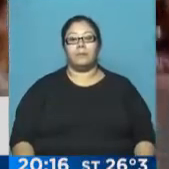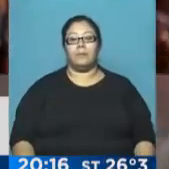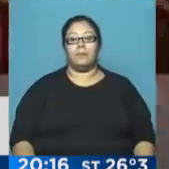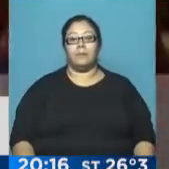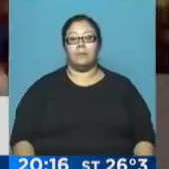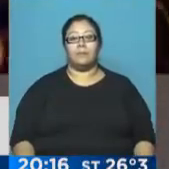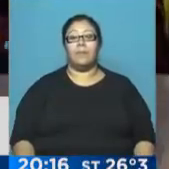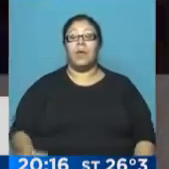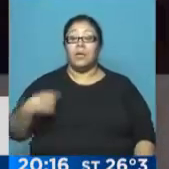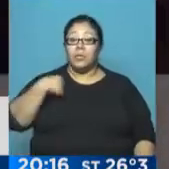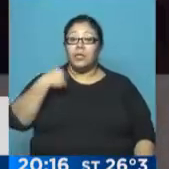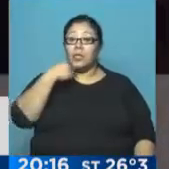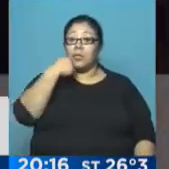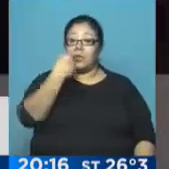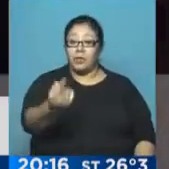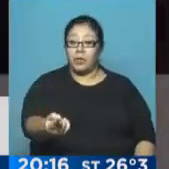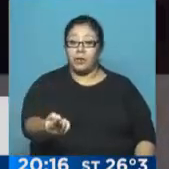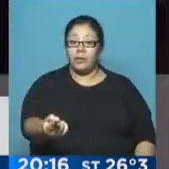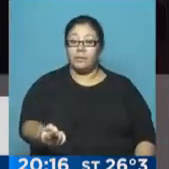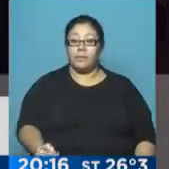Y lo digo,